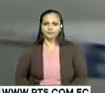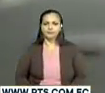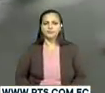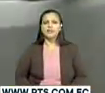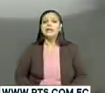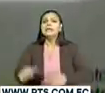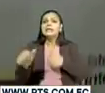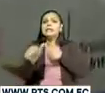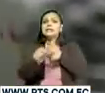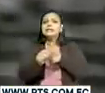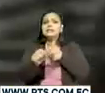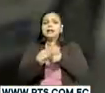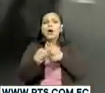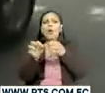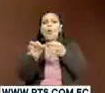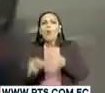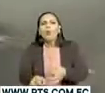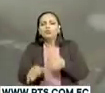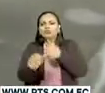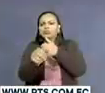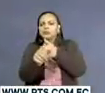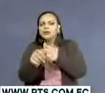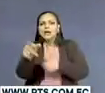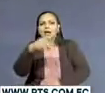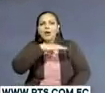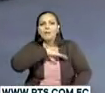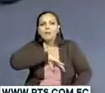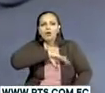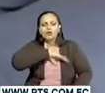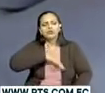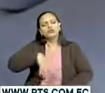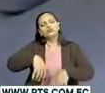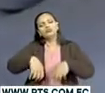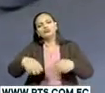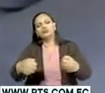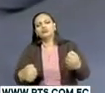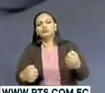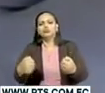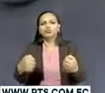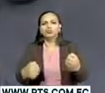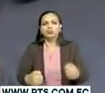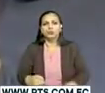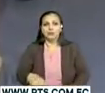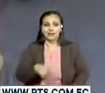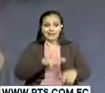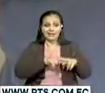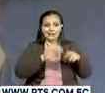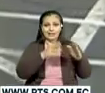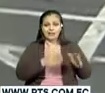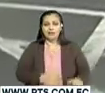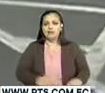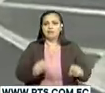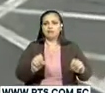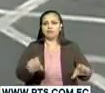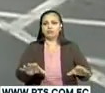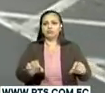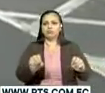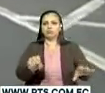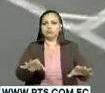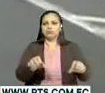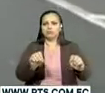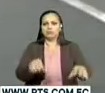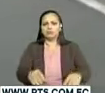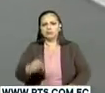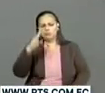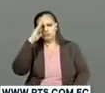patrullero policial pasaba en esos instantes. El conductor afectado le realizó un cambio de luces y eso los puso